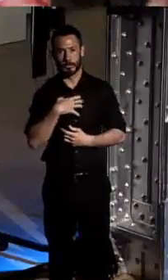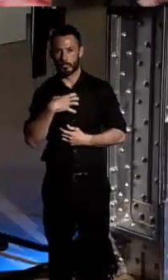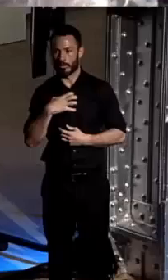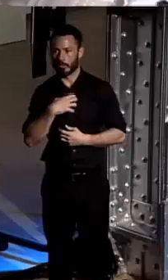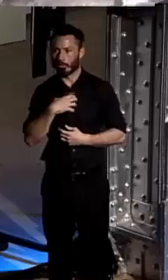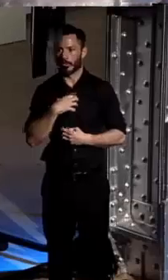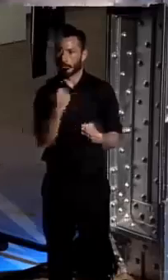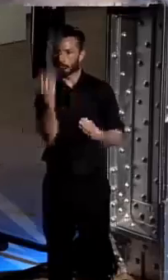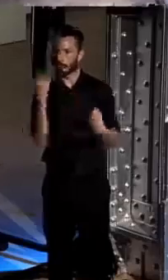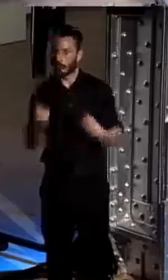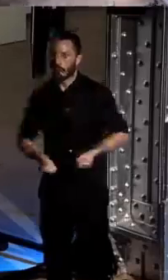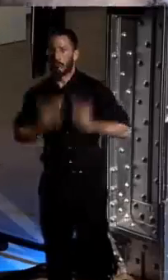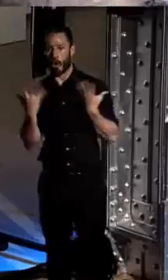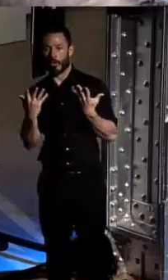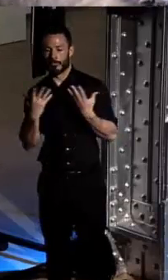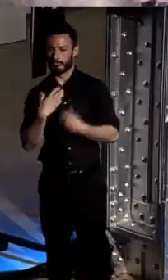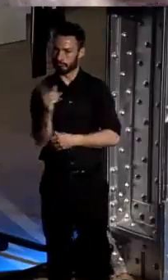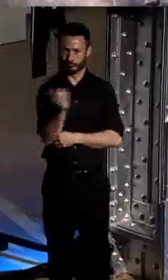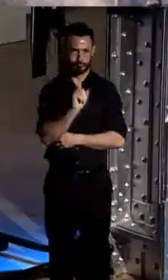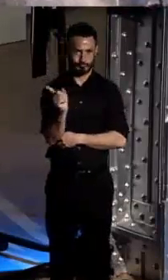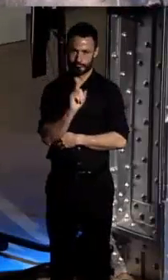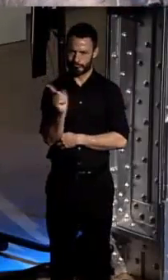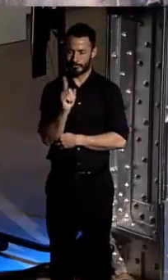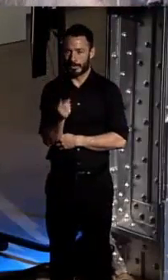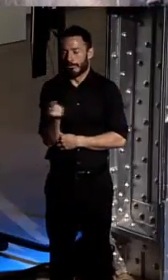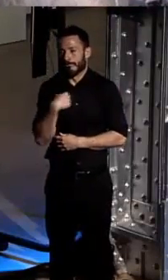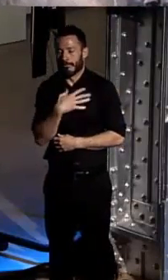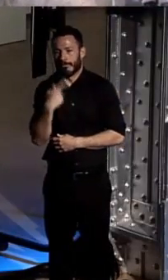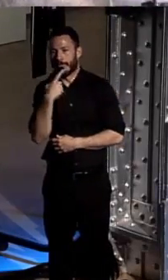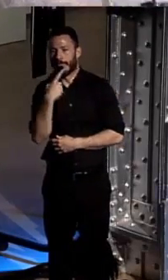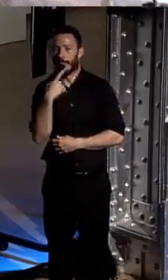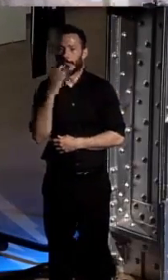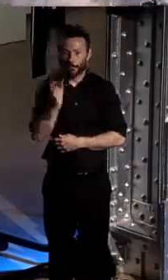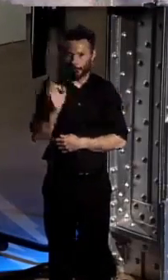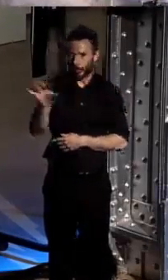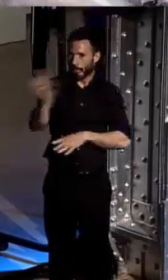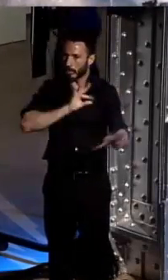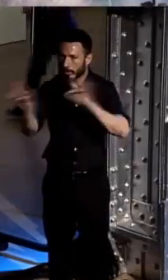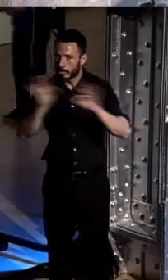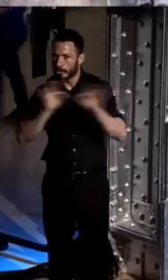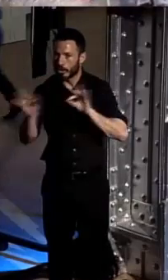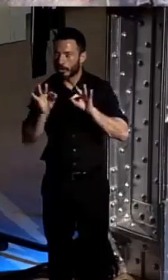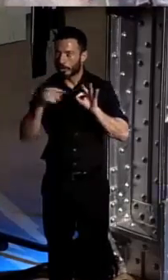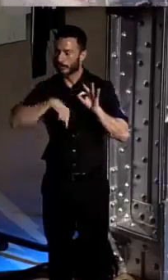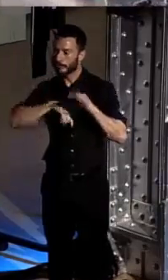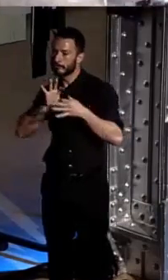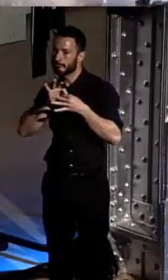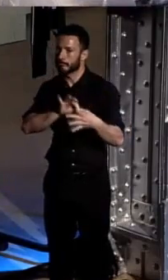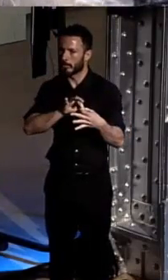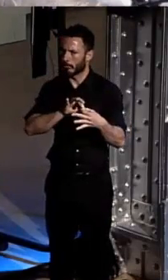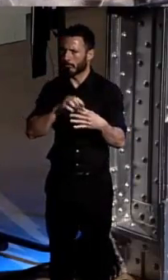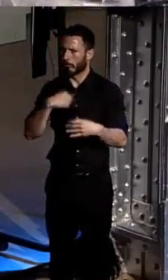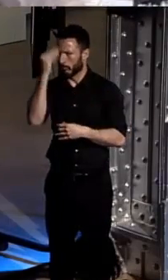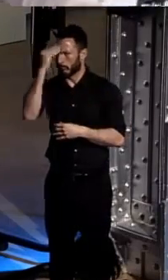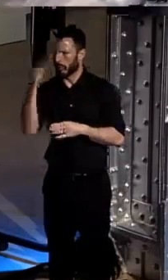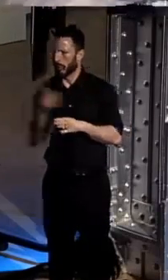un estímulo. Que no, me refiero a ver si es verdad que tomamos decisiones ciertamente con las emociones, pero yo creo que